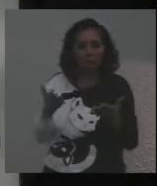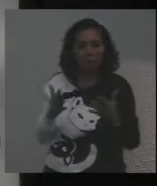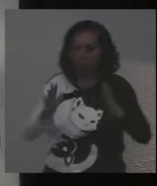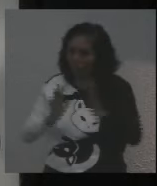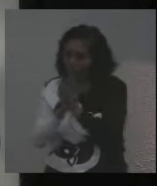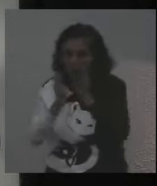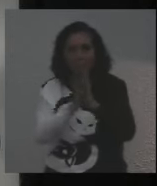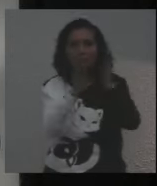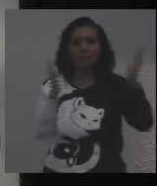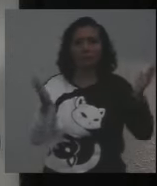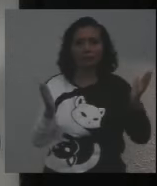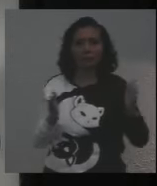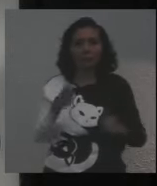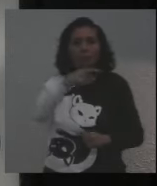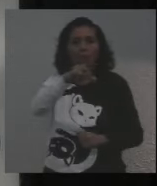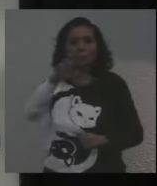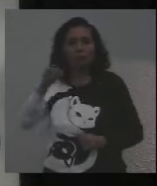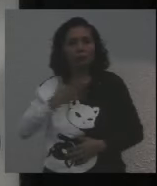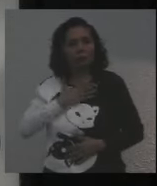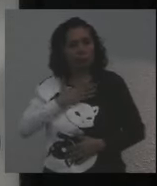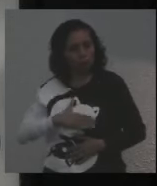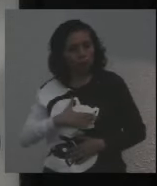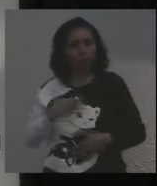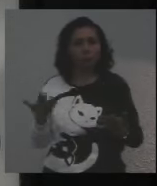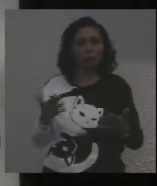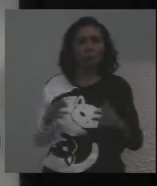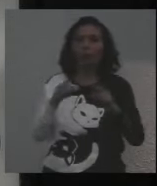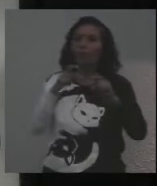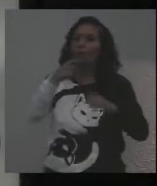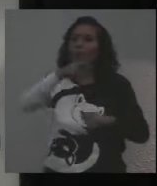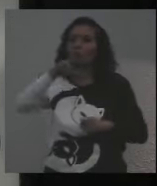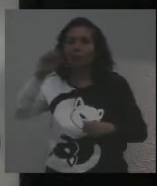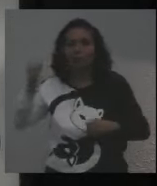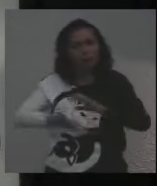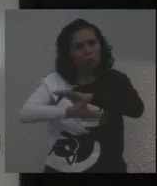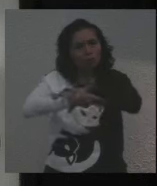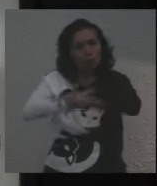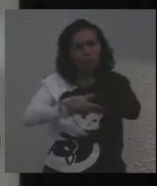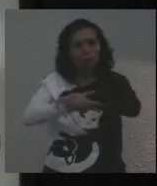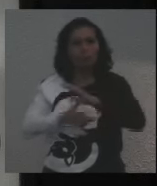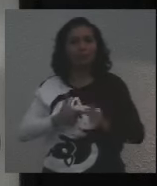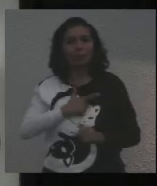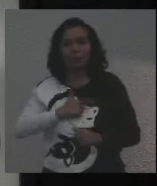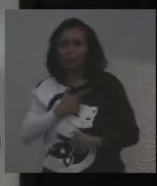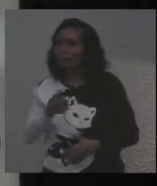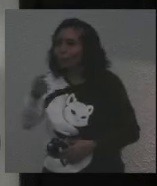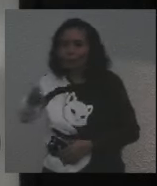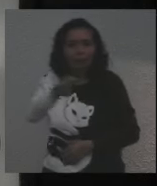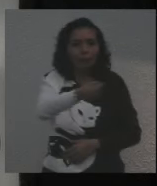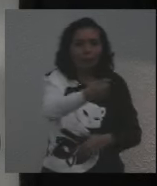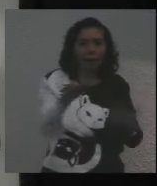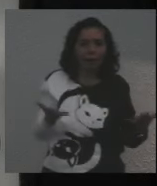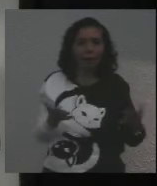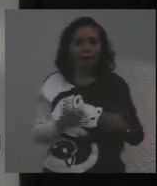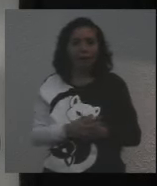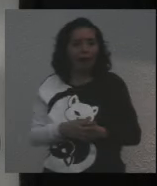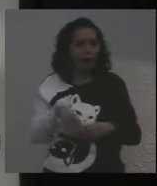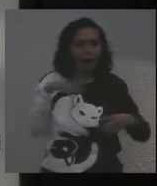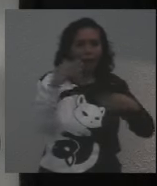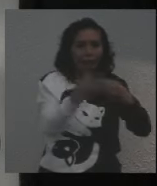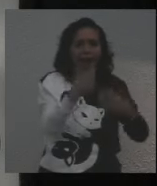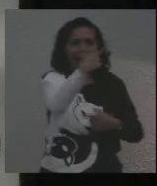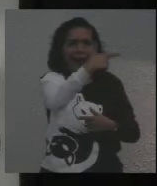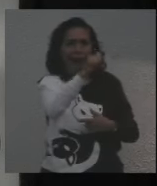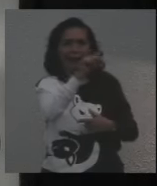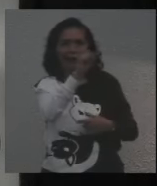participativo un quintanarro justo un quintanar solidario y me da mucho gusto saludar también a mi consejero a Don